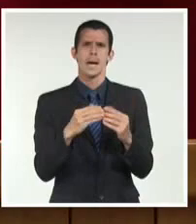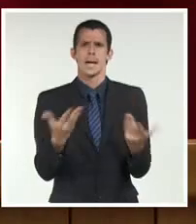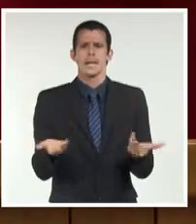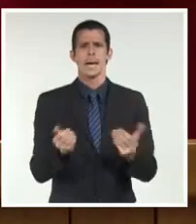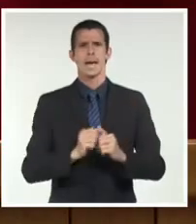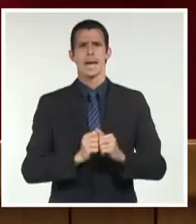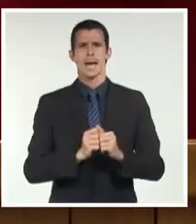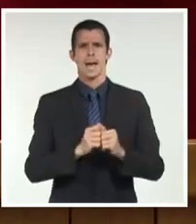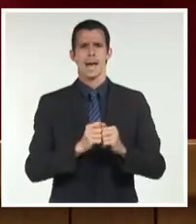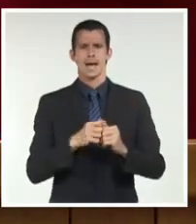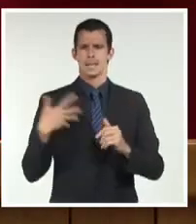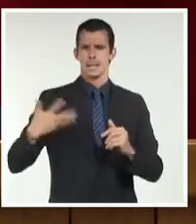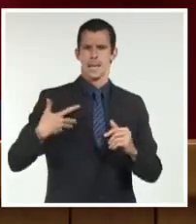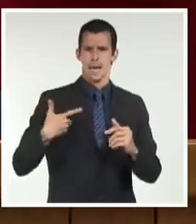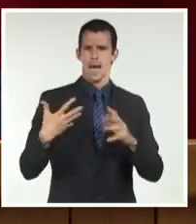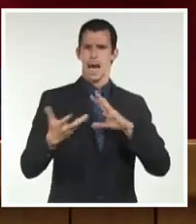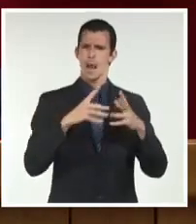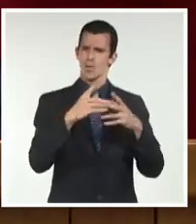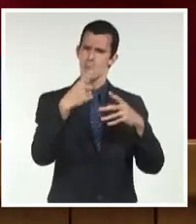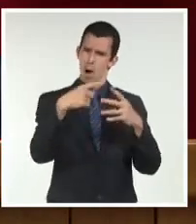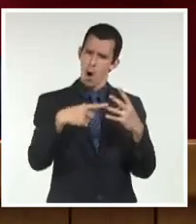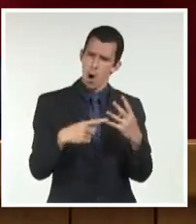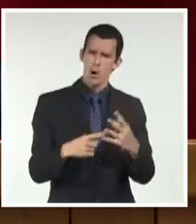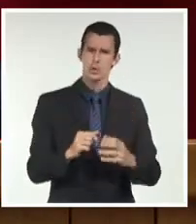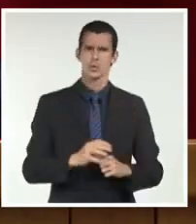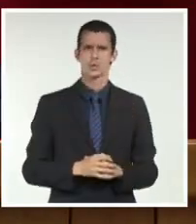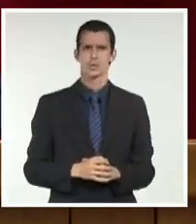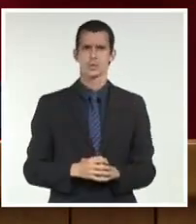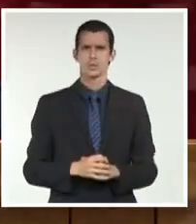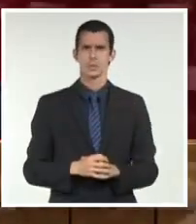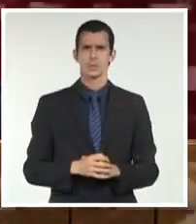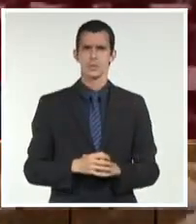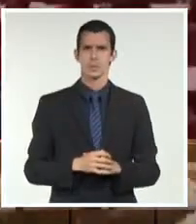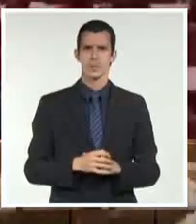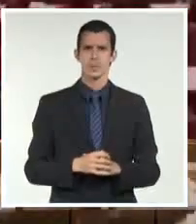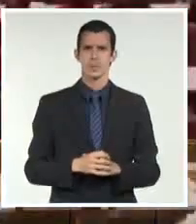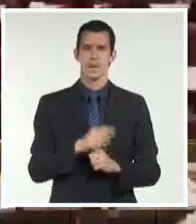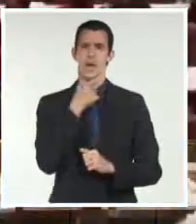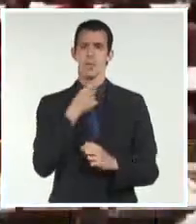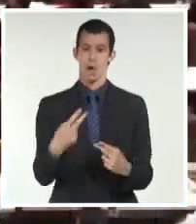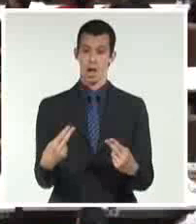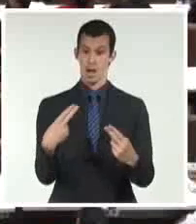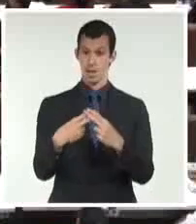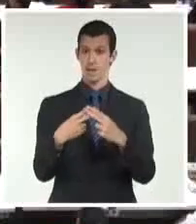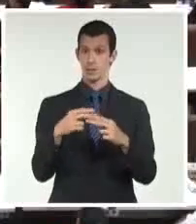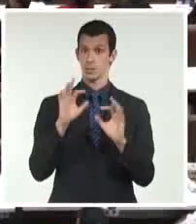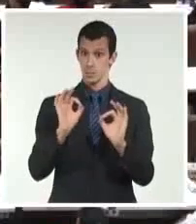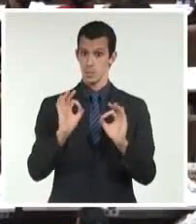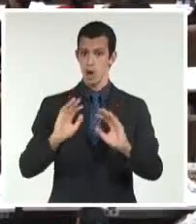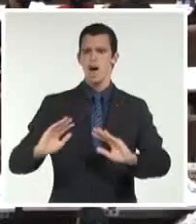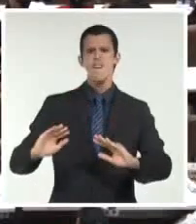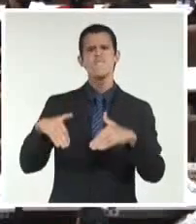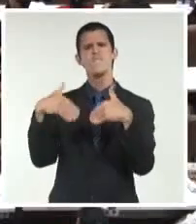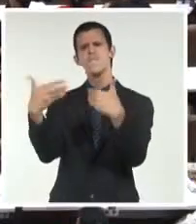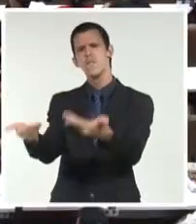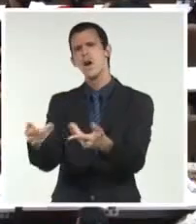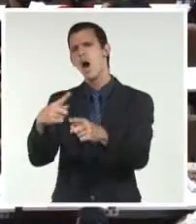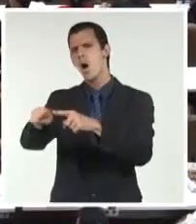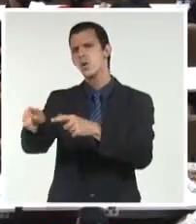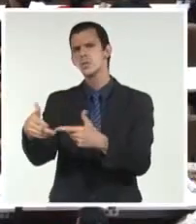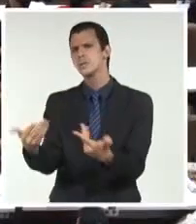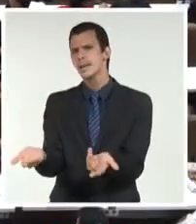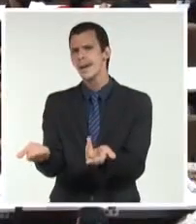general. Sesionó también en Los Ángeles una cumbre de los pueblos, una verdadera cumbre, evento paralelo